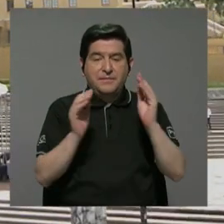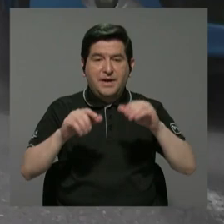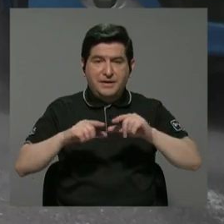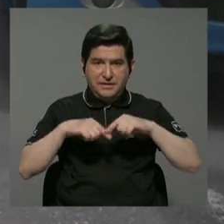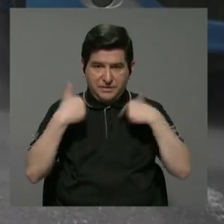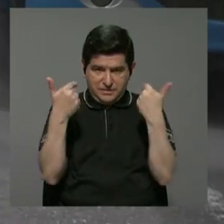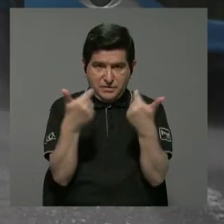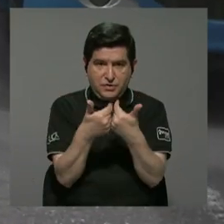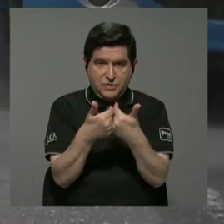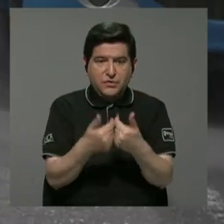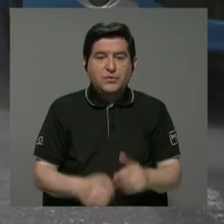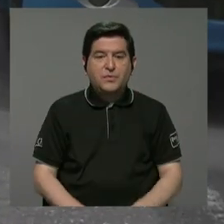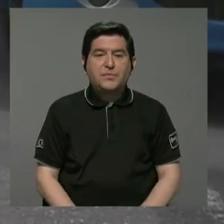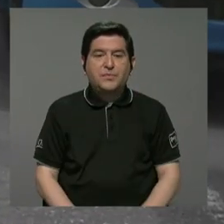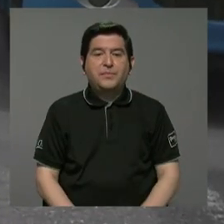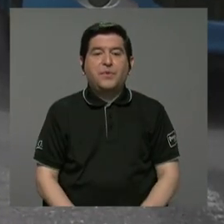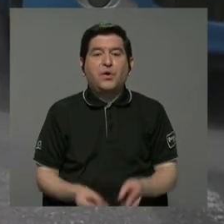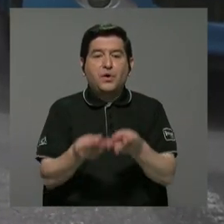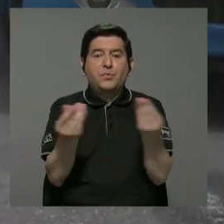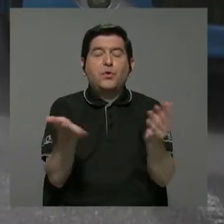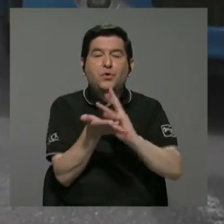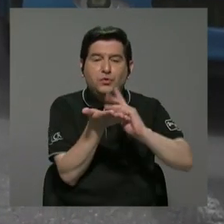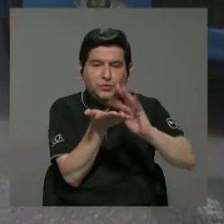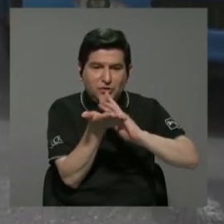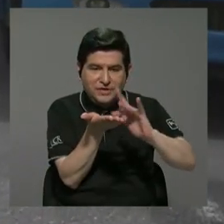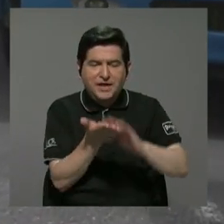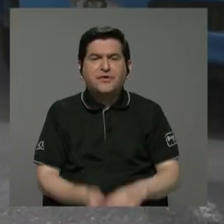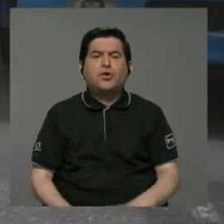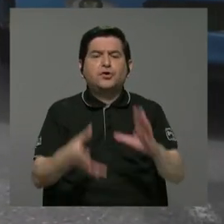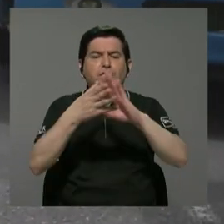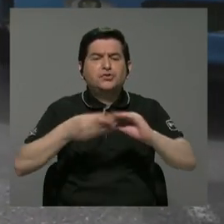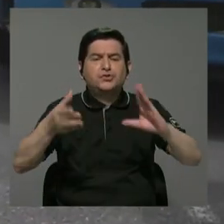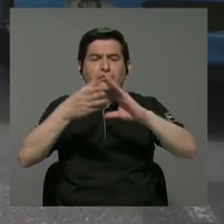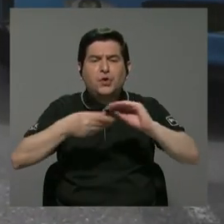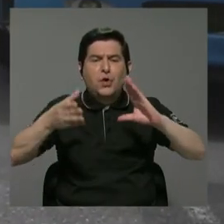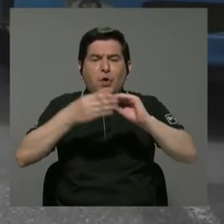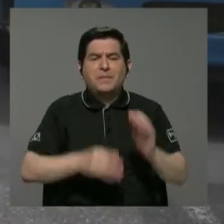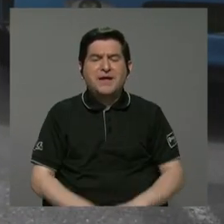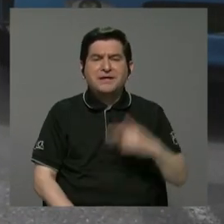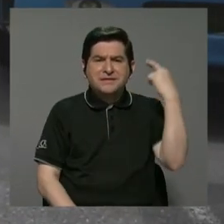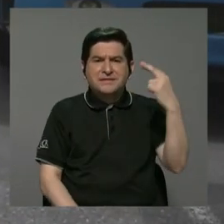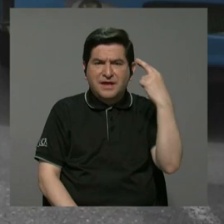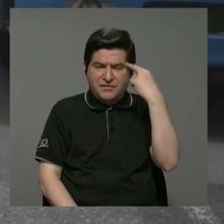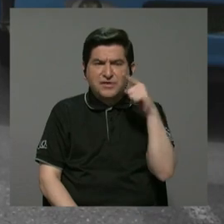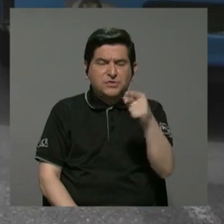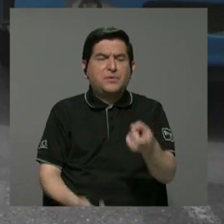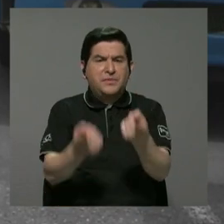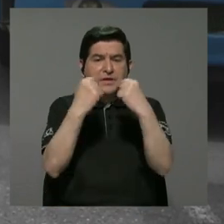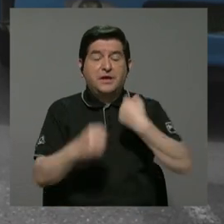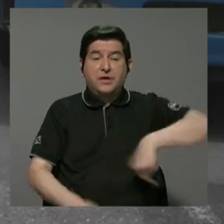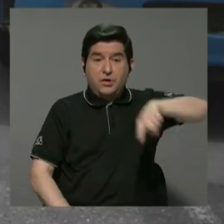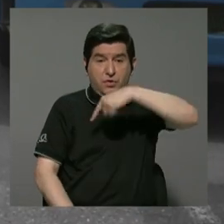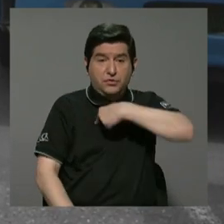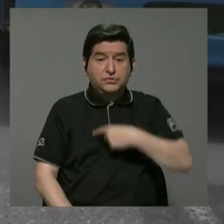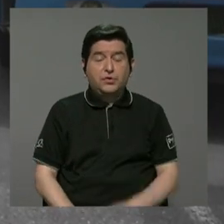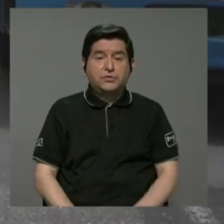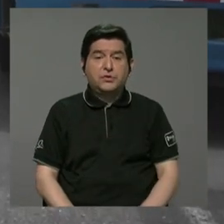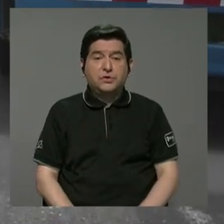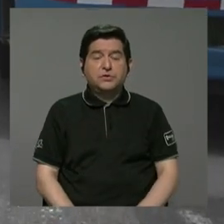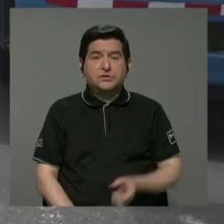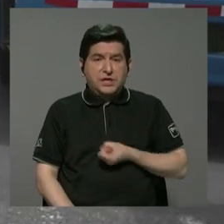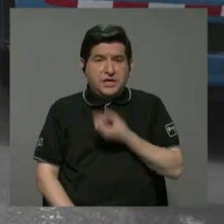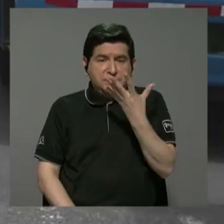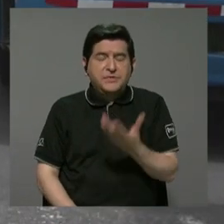movimiento del sector arrocero. Coméntanos un poquito, por favor, ¿cuál es el motivo que ustedes están? Bueno, nosotros venimos a manifestarnos